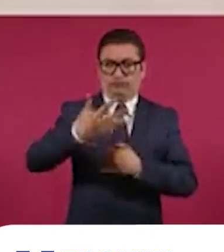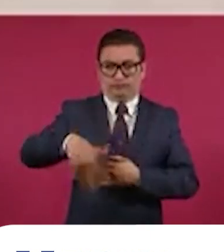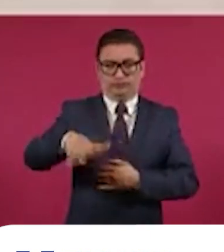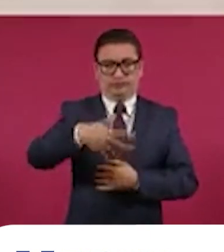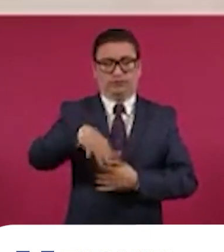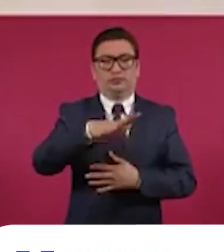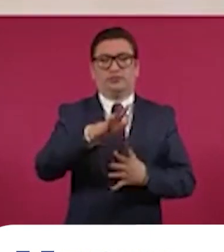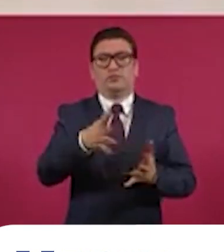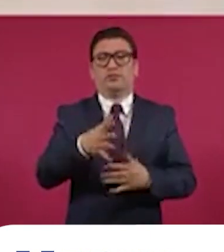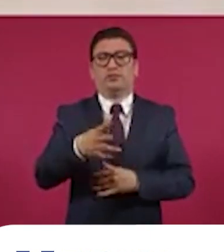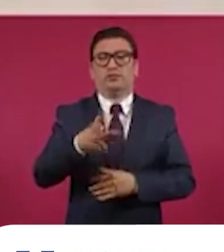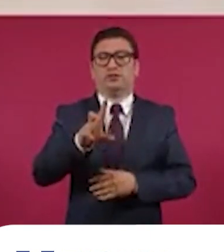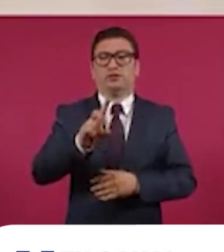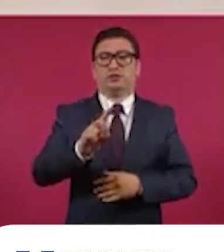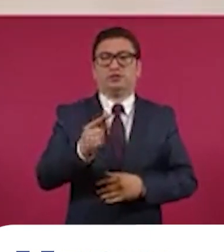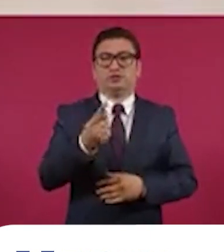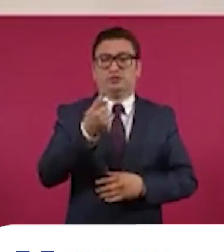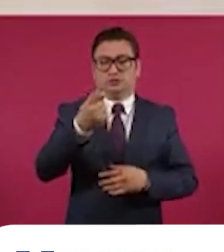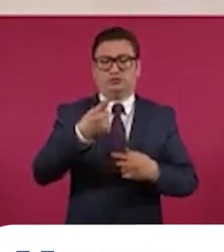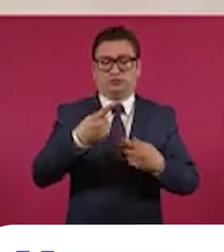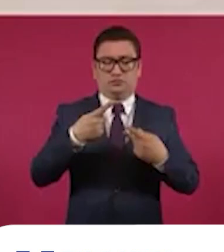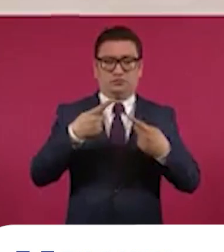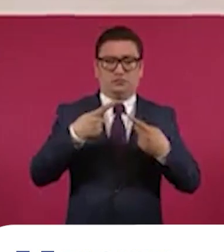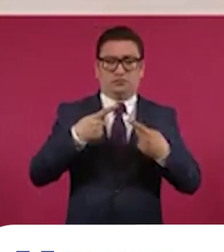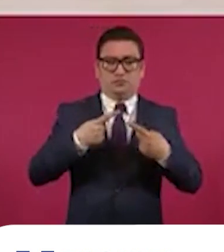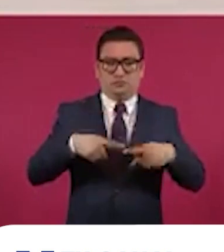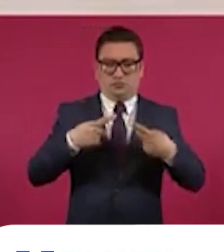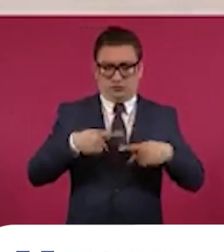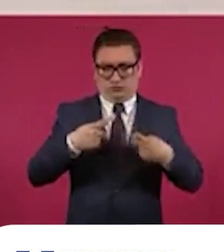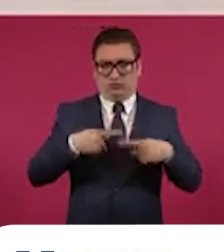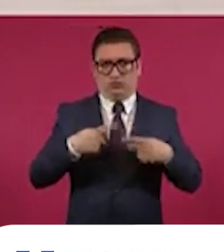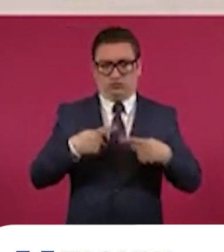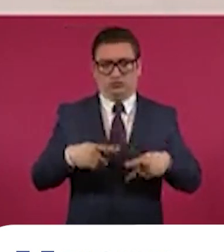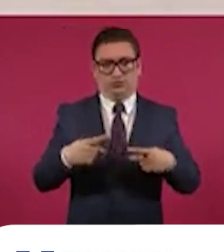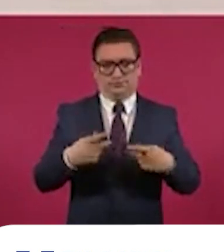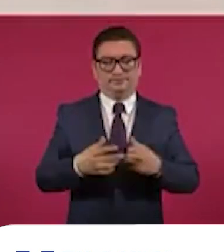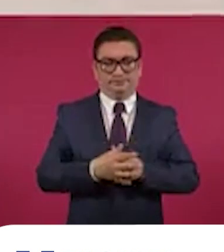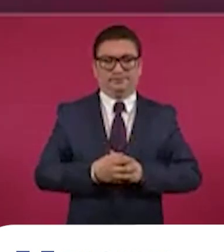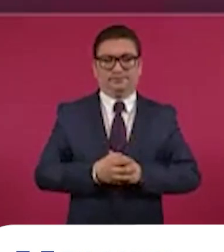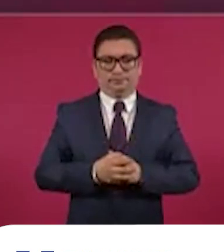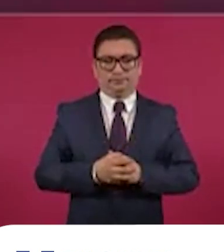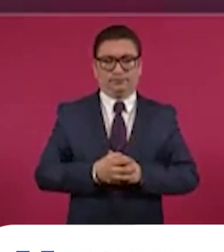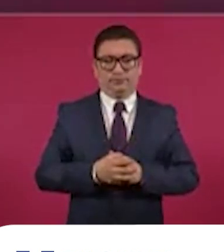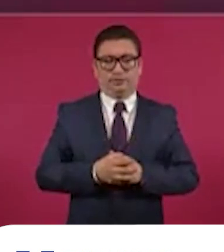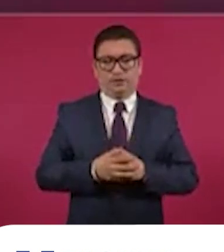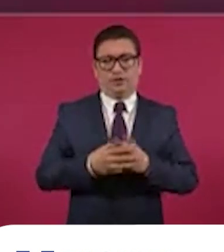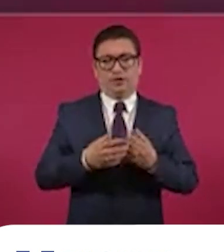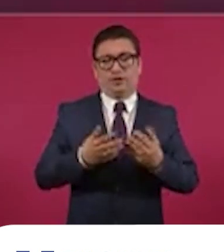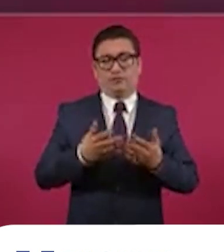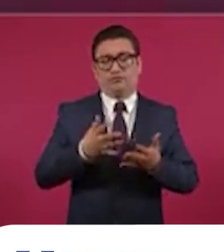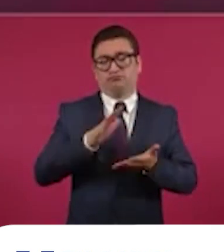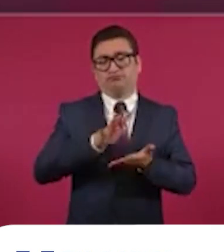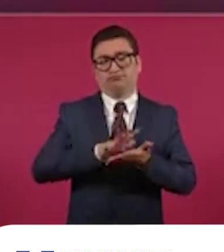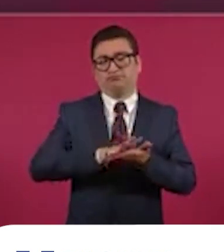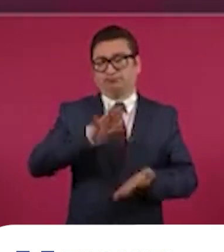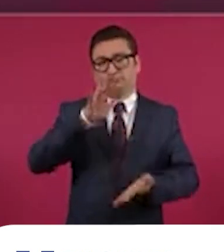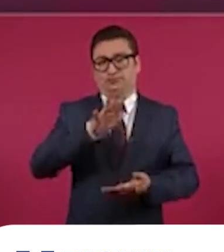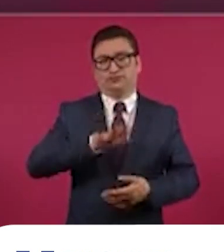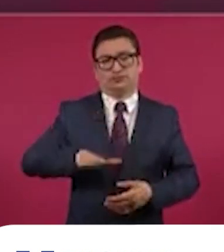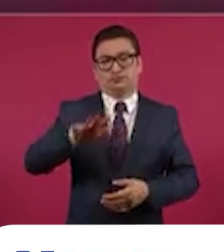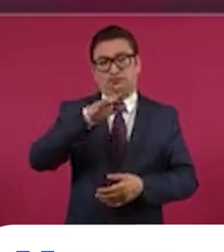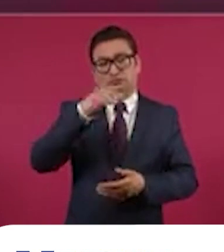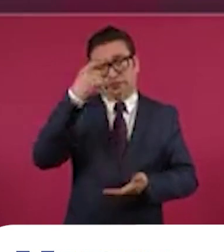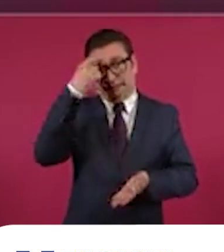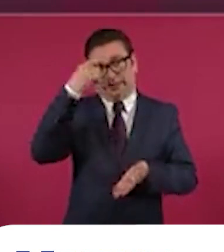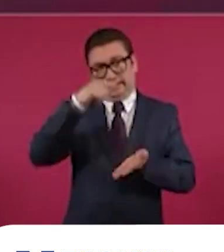Hay 31 personas. La mayoría, se piensa, están en el